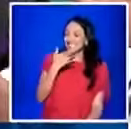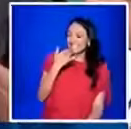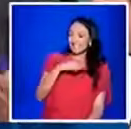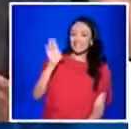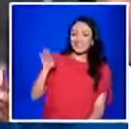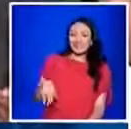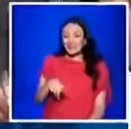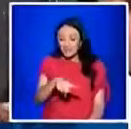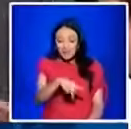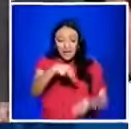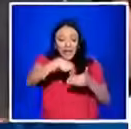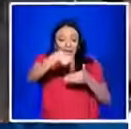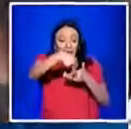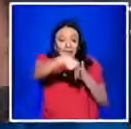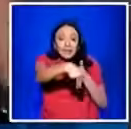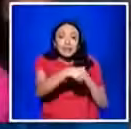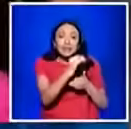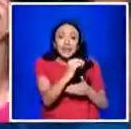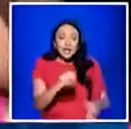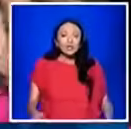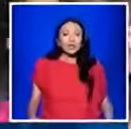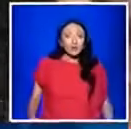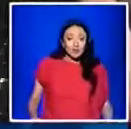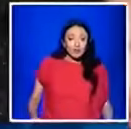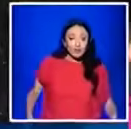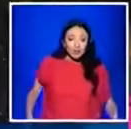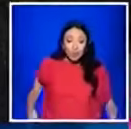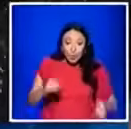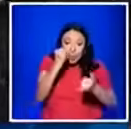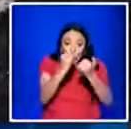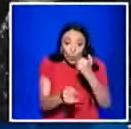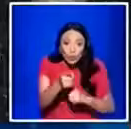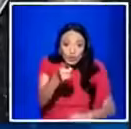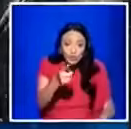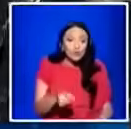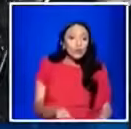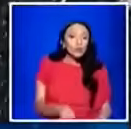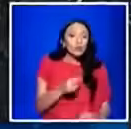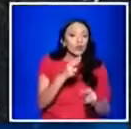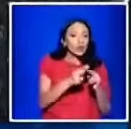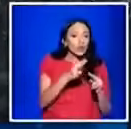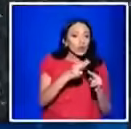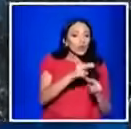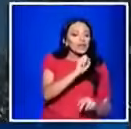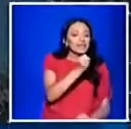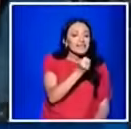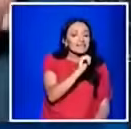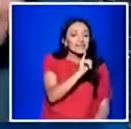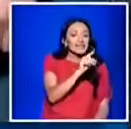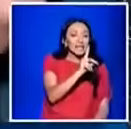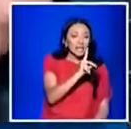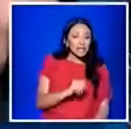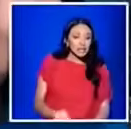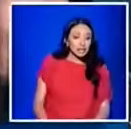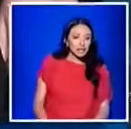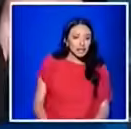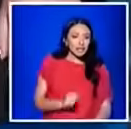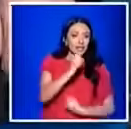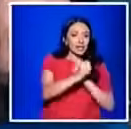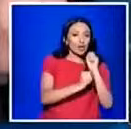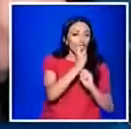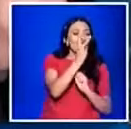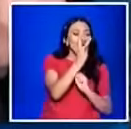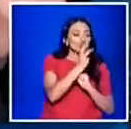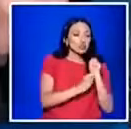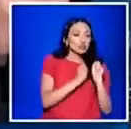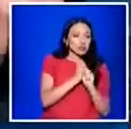Acá está el tataranieto, ¿no? ¿Él es el tataranieto? ¿Cómo se llama? Said. ¿Cuántos años tiene? 2